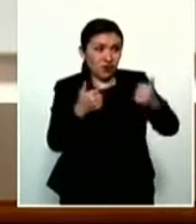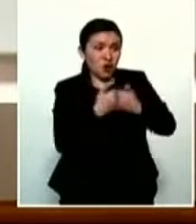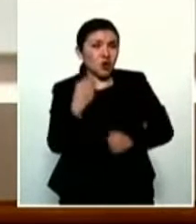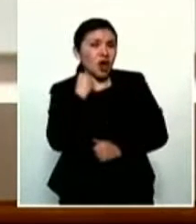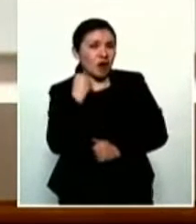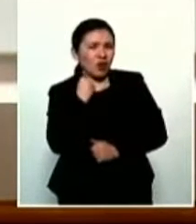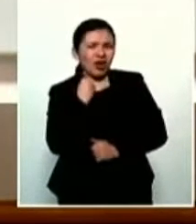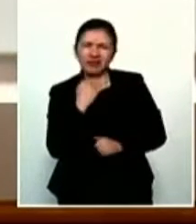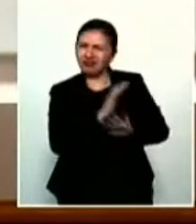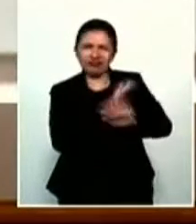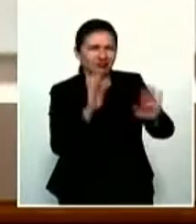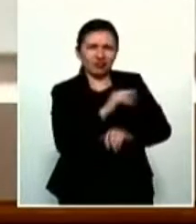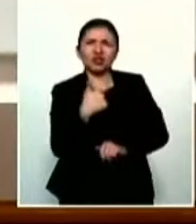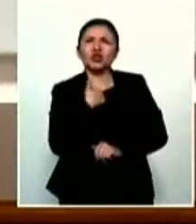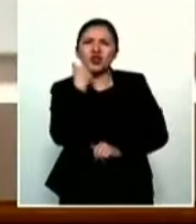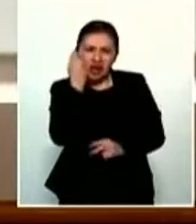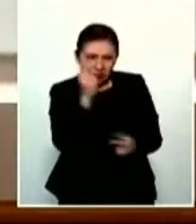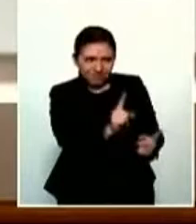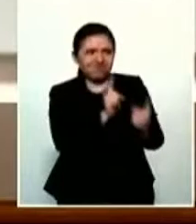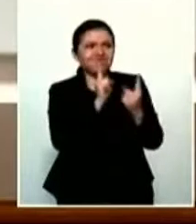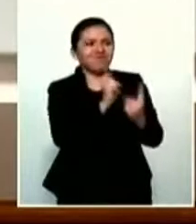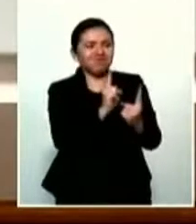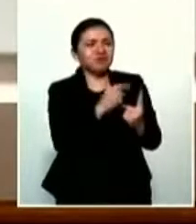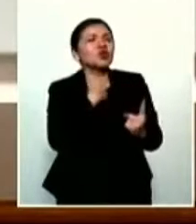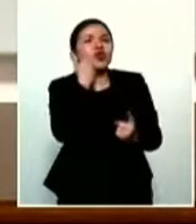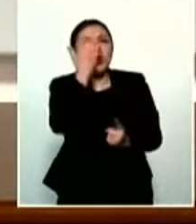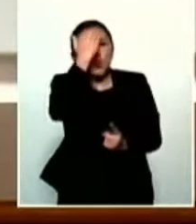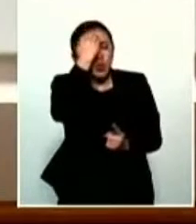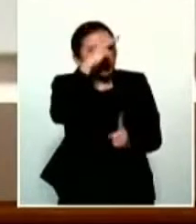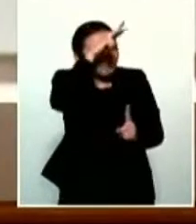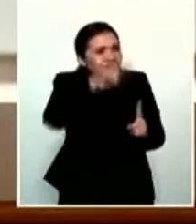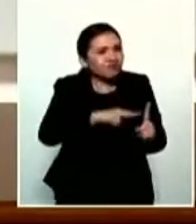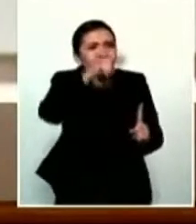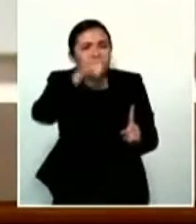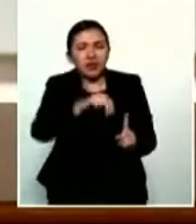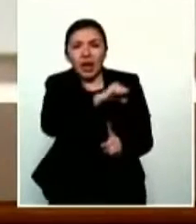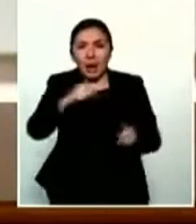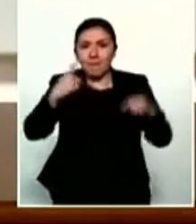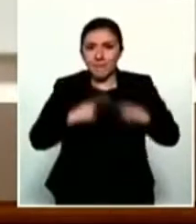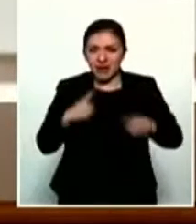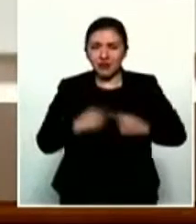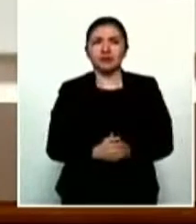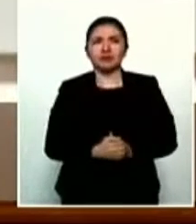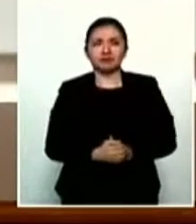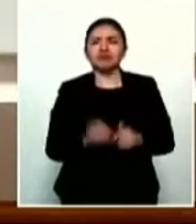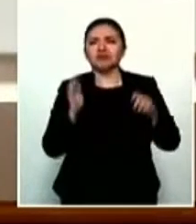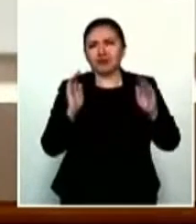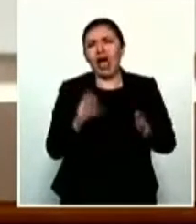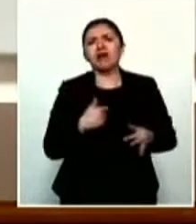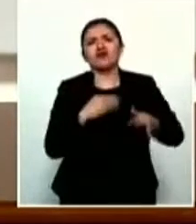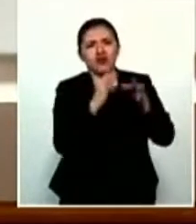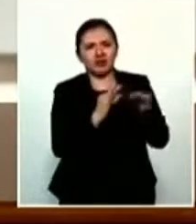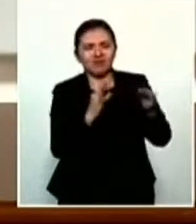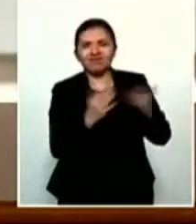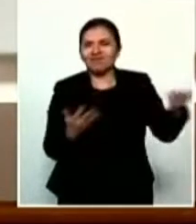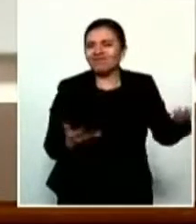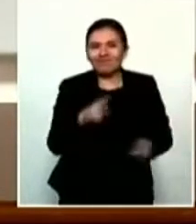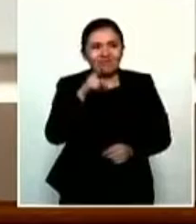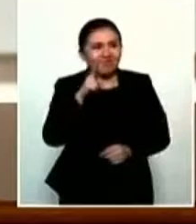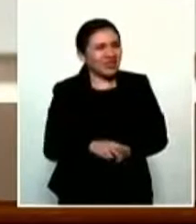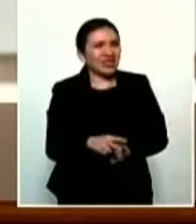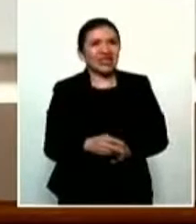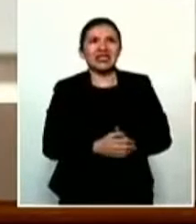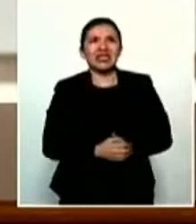quería verlos a los ojos y que quería escucharlos. Les expliqué cuáles eran los limitados alcances de